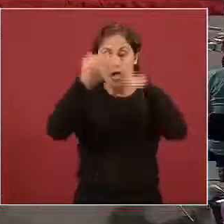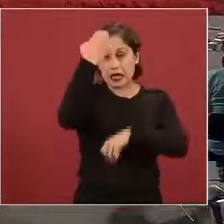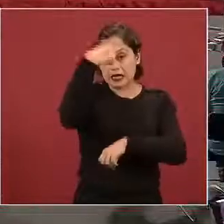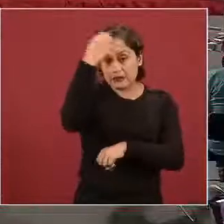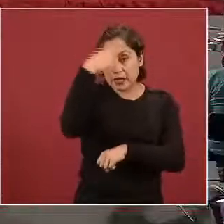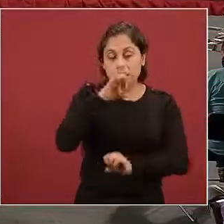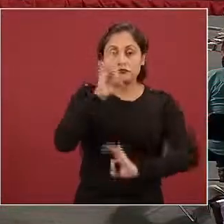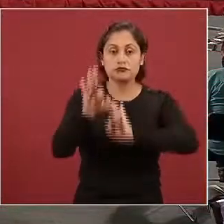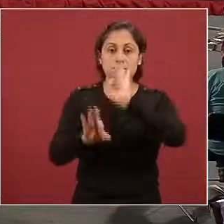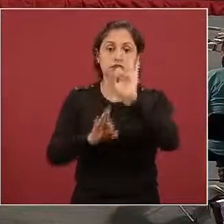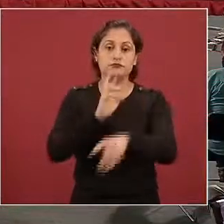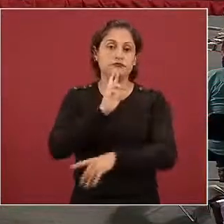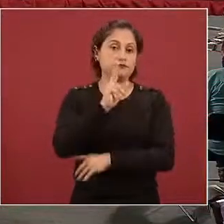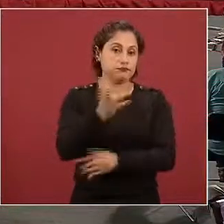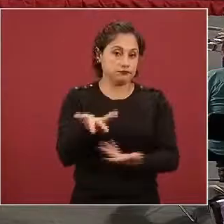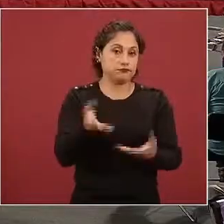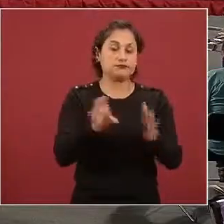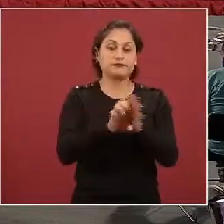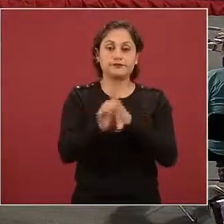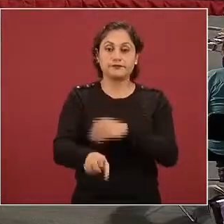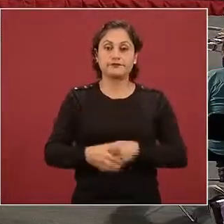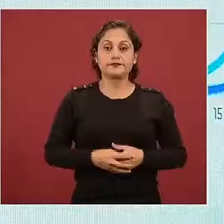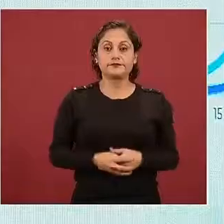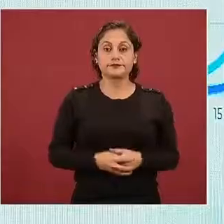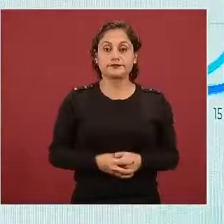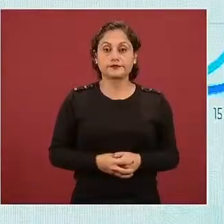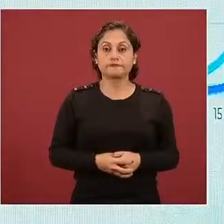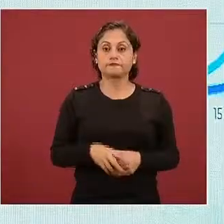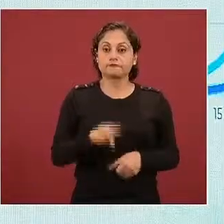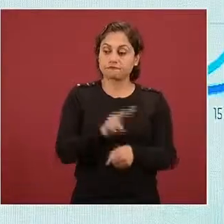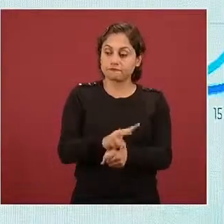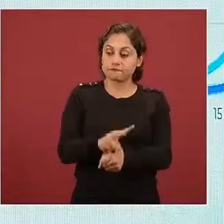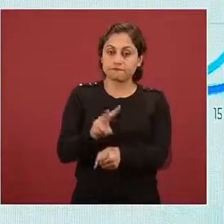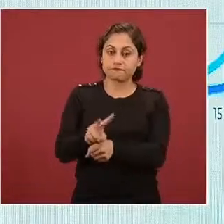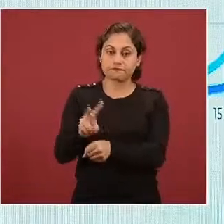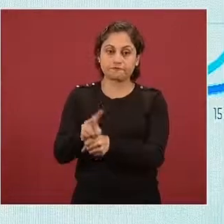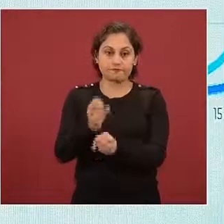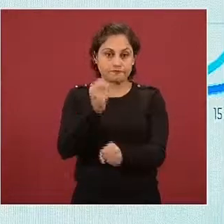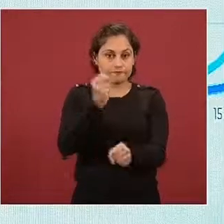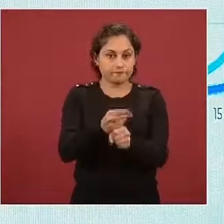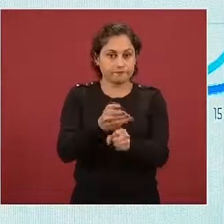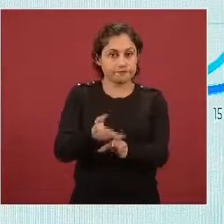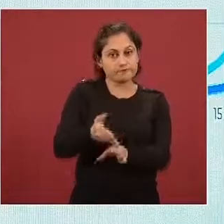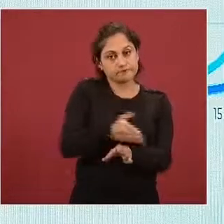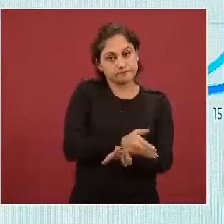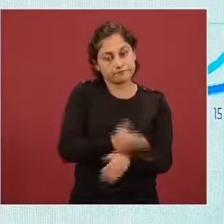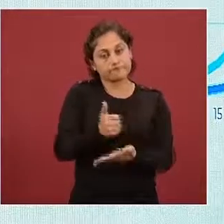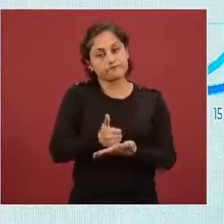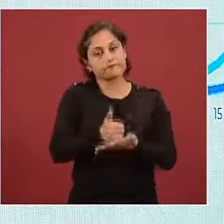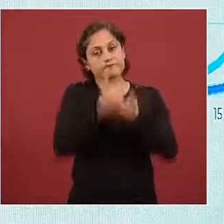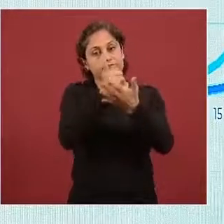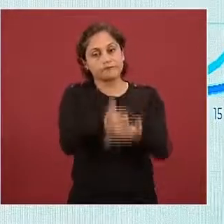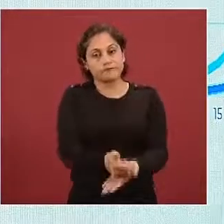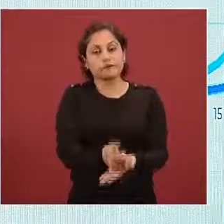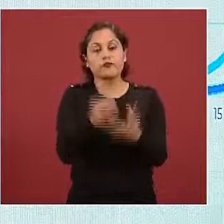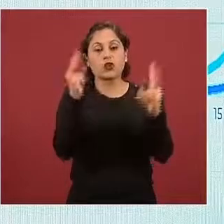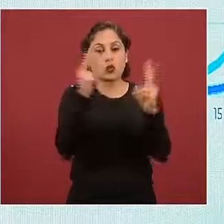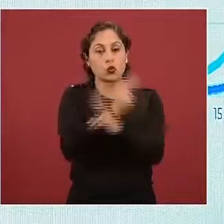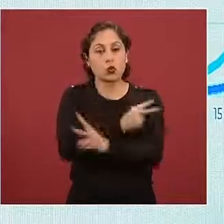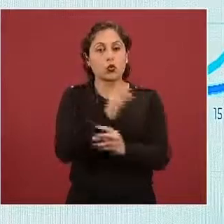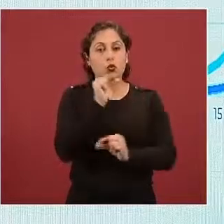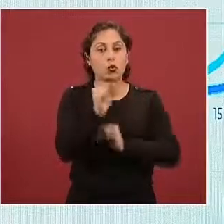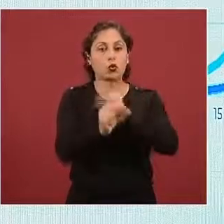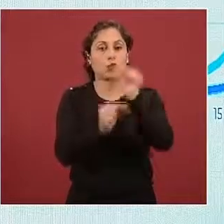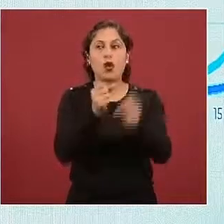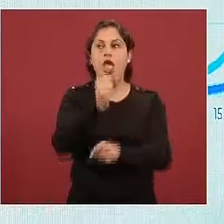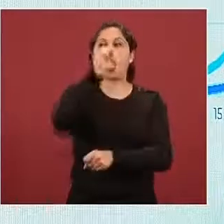la enfermedad, por ejemplo, el monitoreo temprano, la oxigenación no invasiva, la hidratación